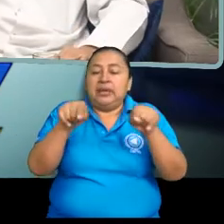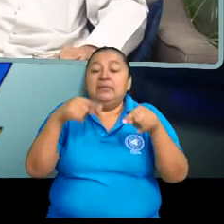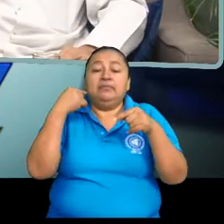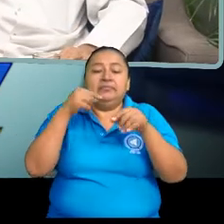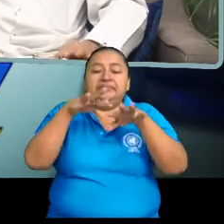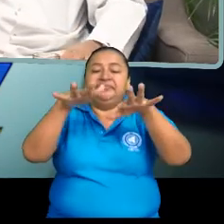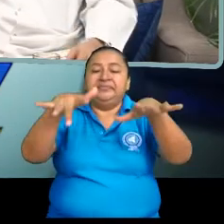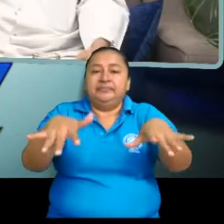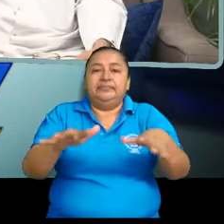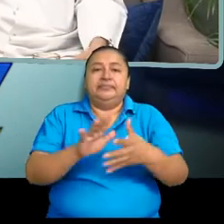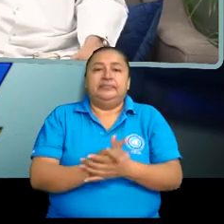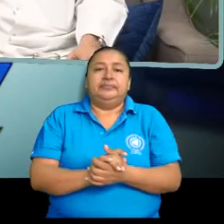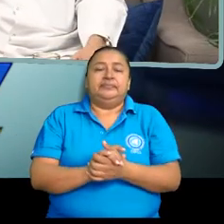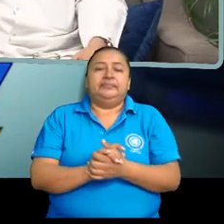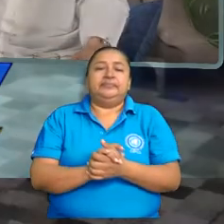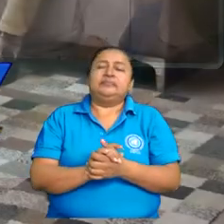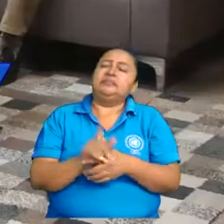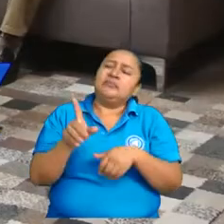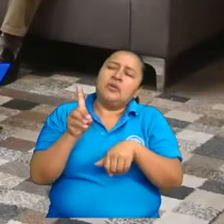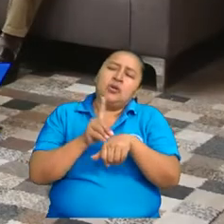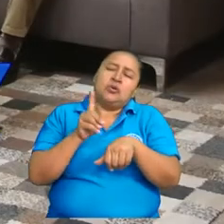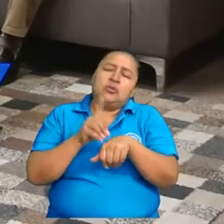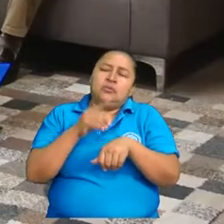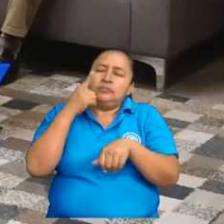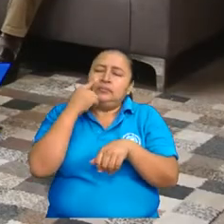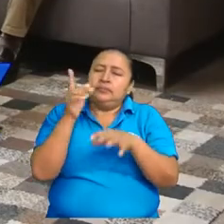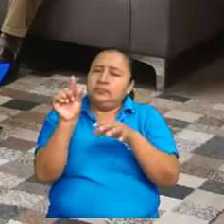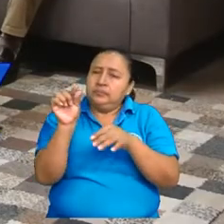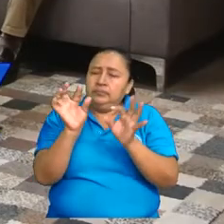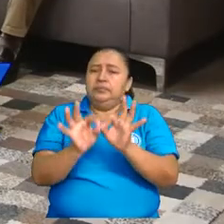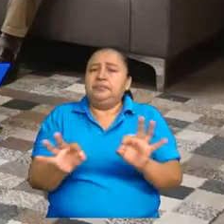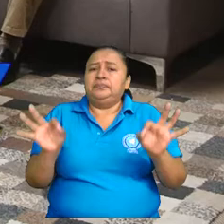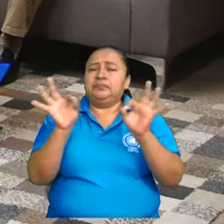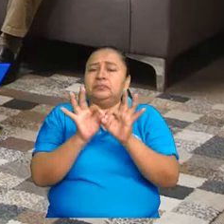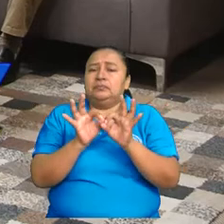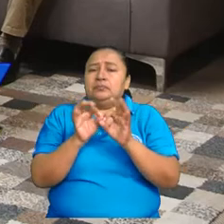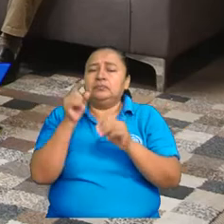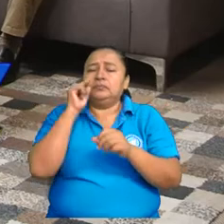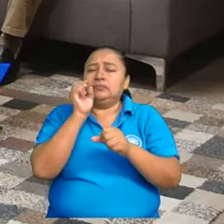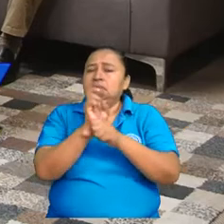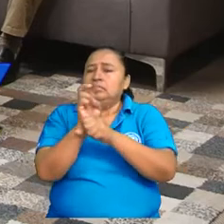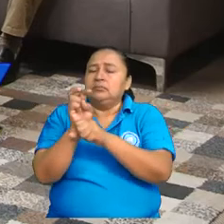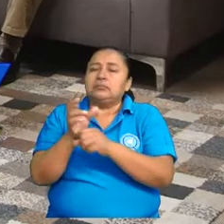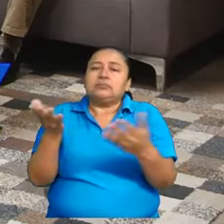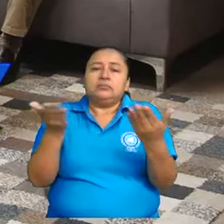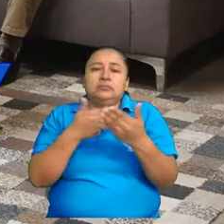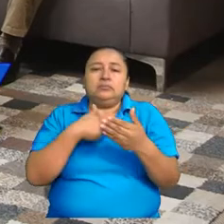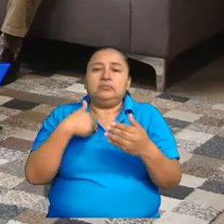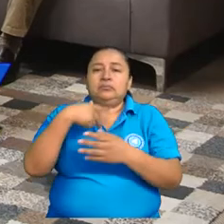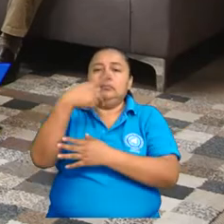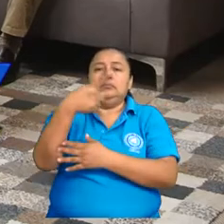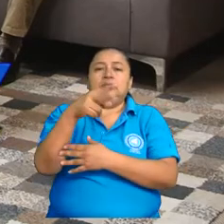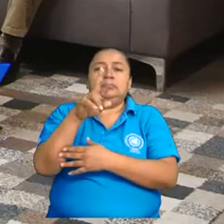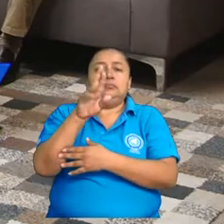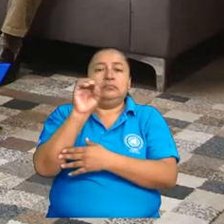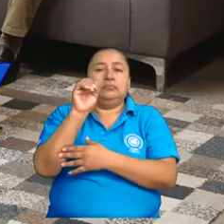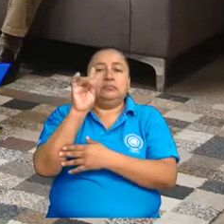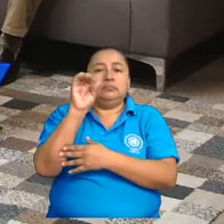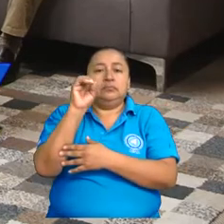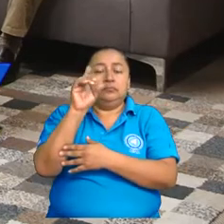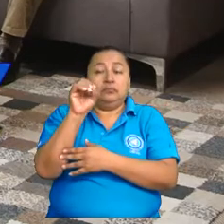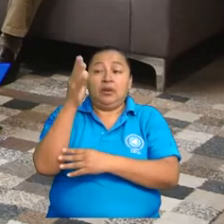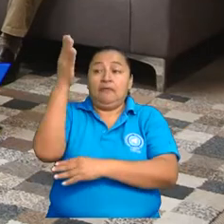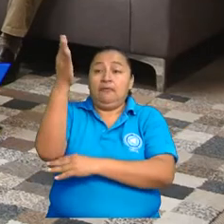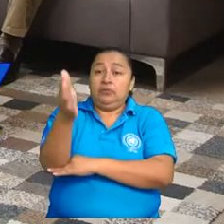cayendo. Doctor, conocer un poquito la importancia de la vigilancia y cómo es que se establecen los protocolos de trabajo en la frontera.